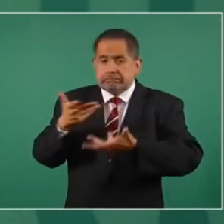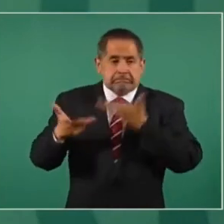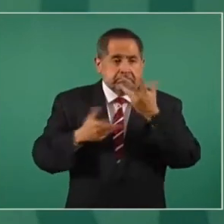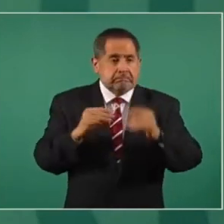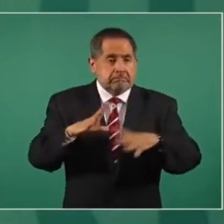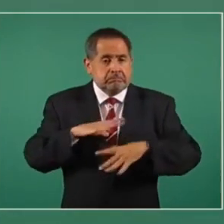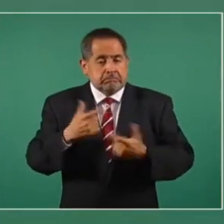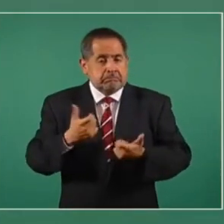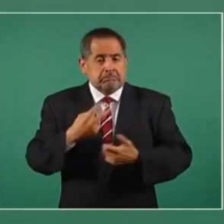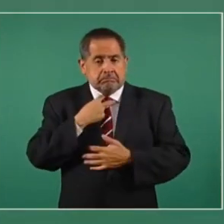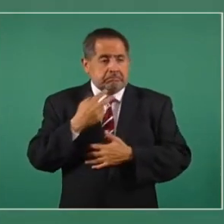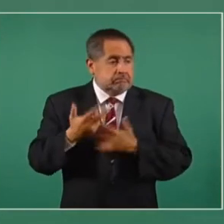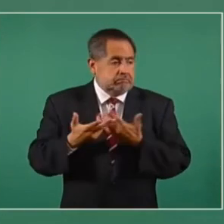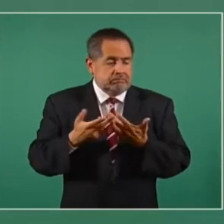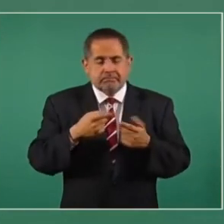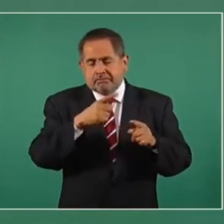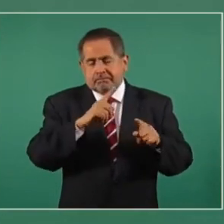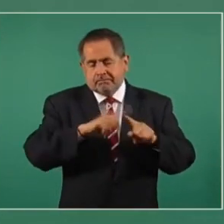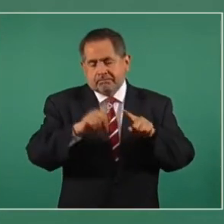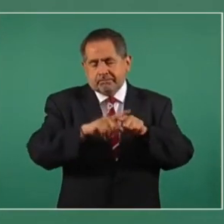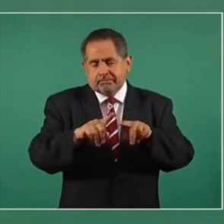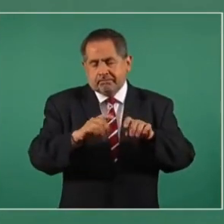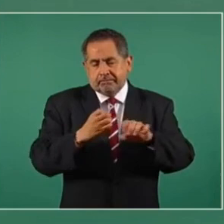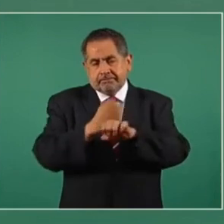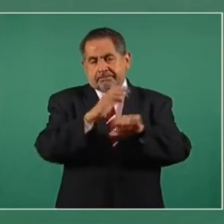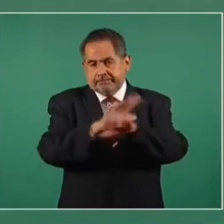donde hay cambios,